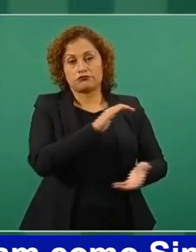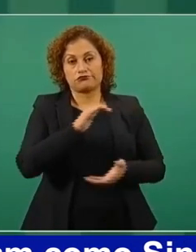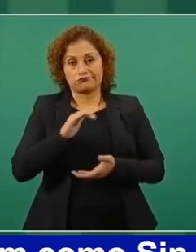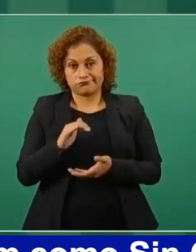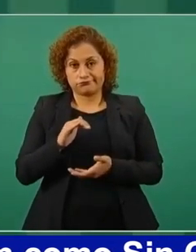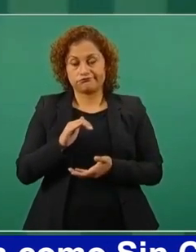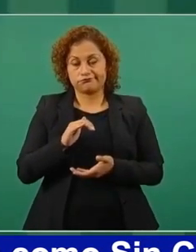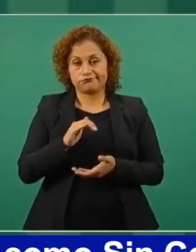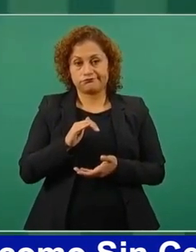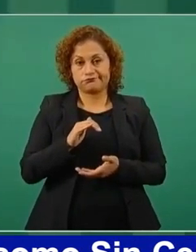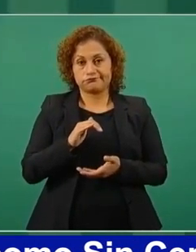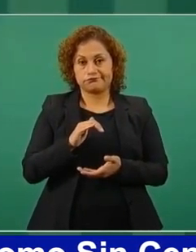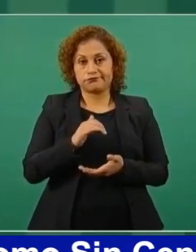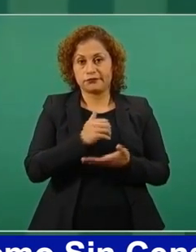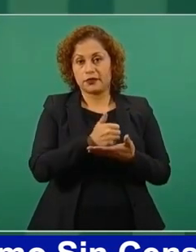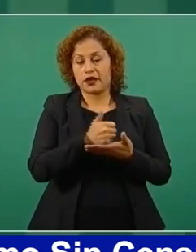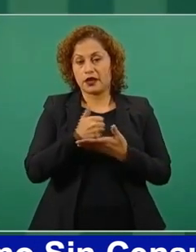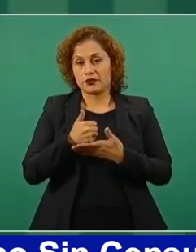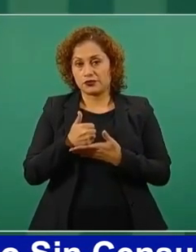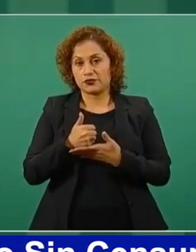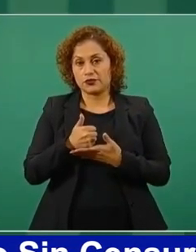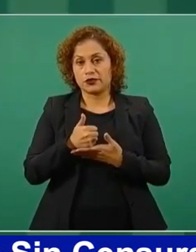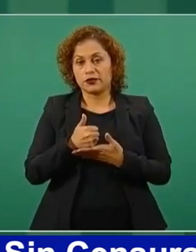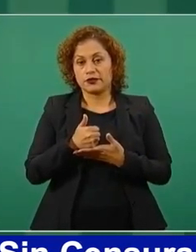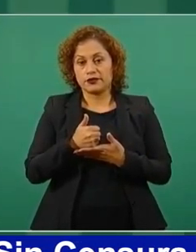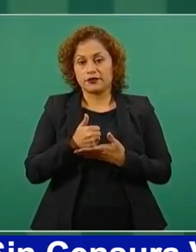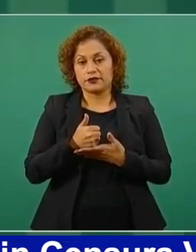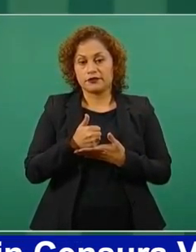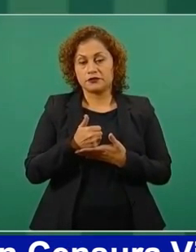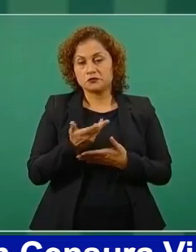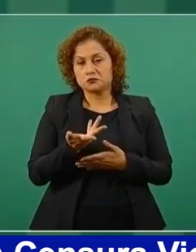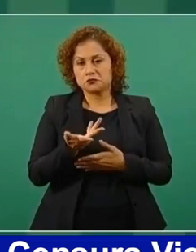con cerca de